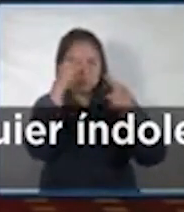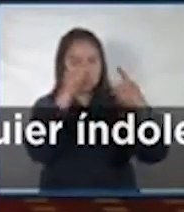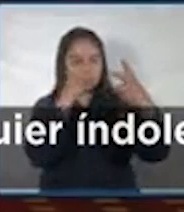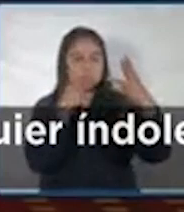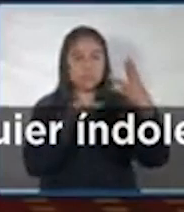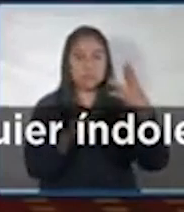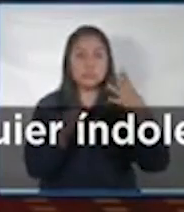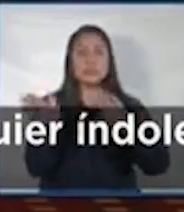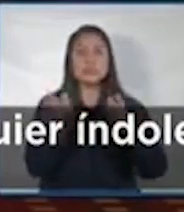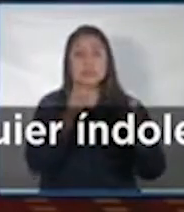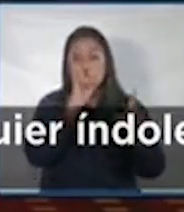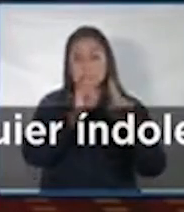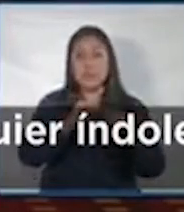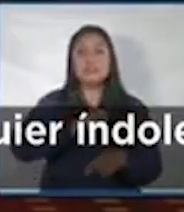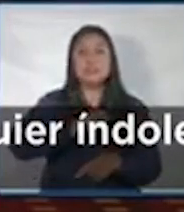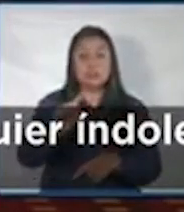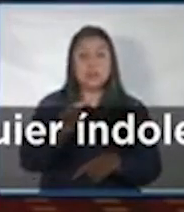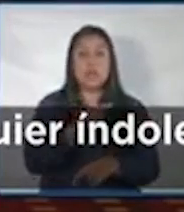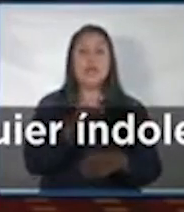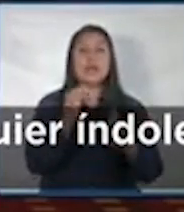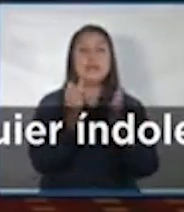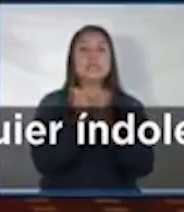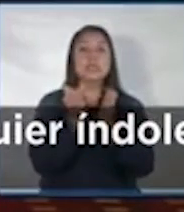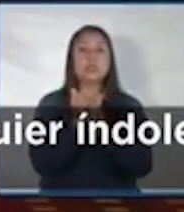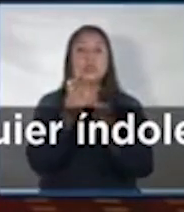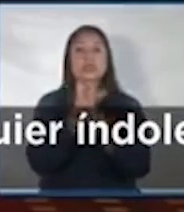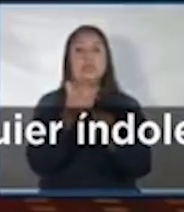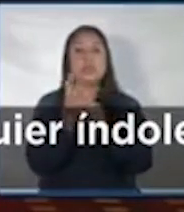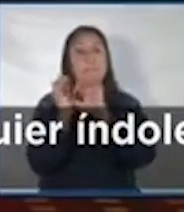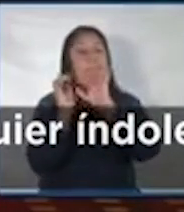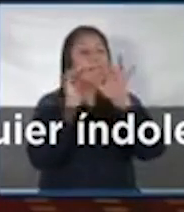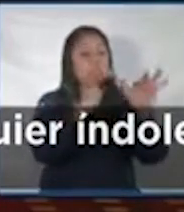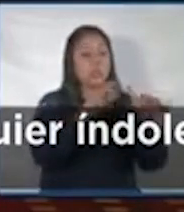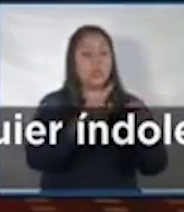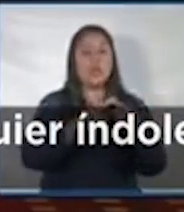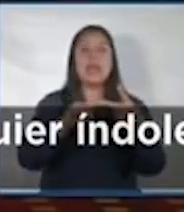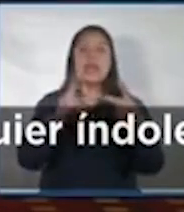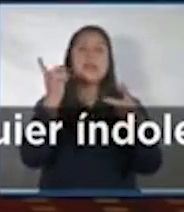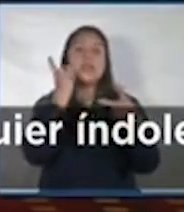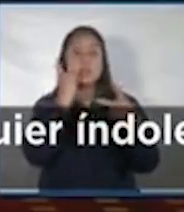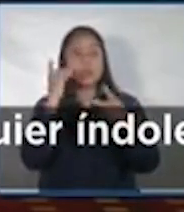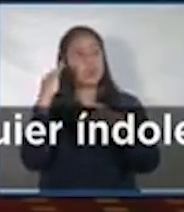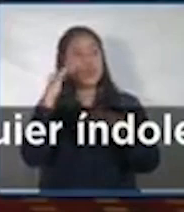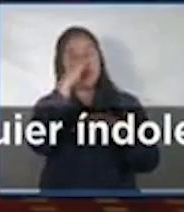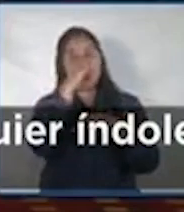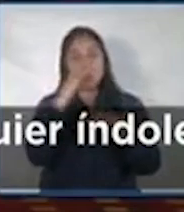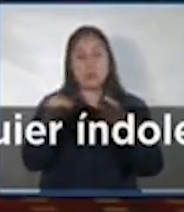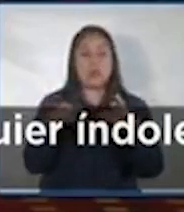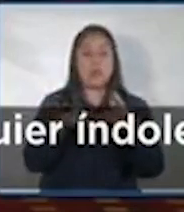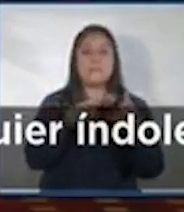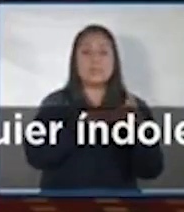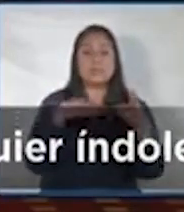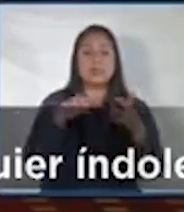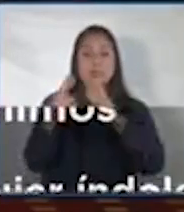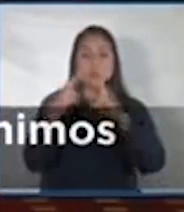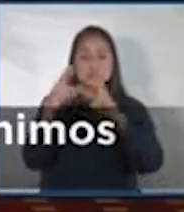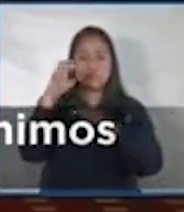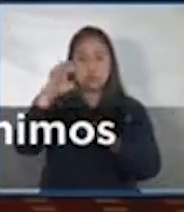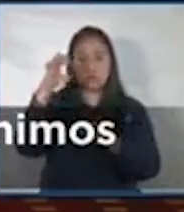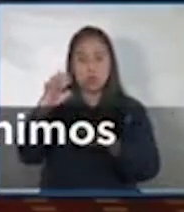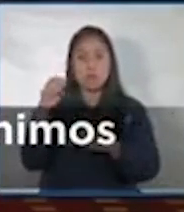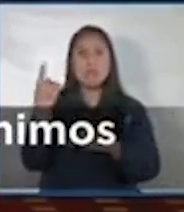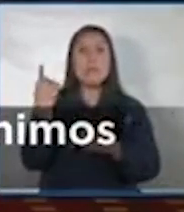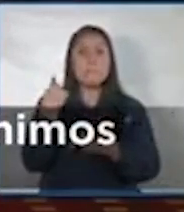ordena al Instituto Guatemalteco de Migración, la Dirección General de Aeronáutica Civil, Ministerio de Relaciones Exteriores, para